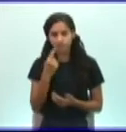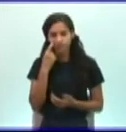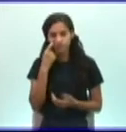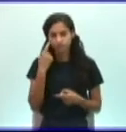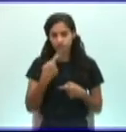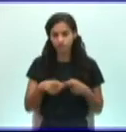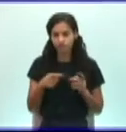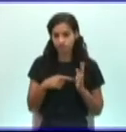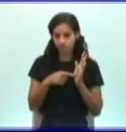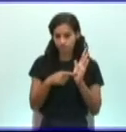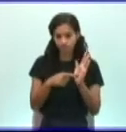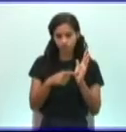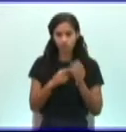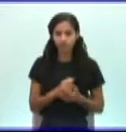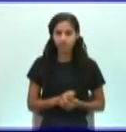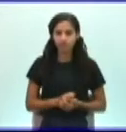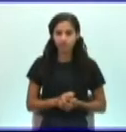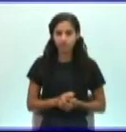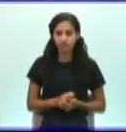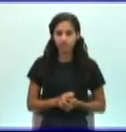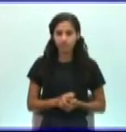otra ilustración.